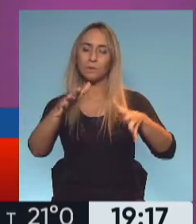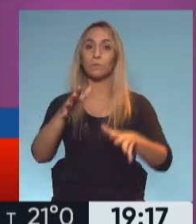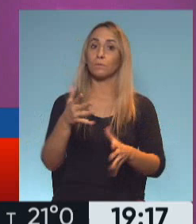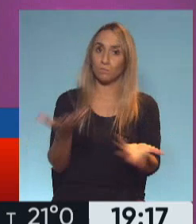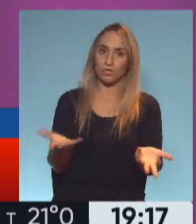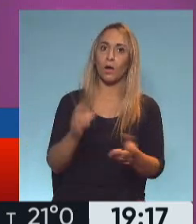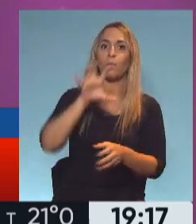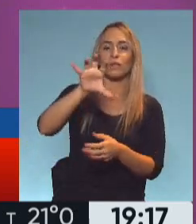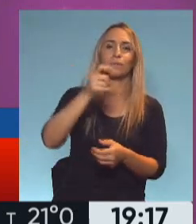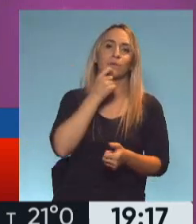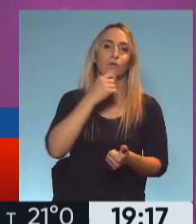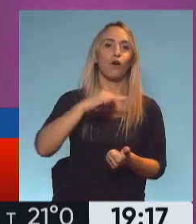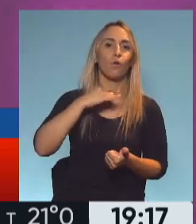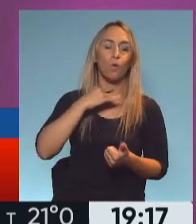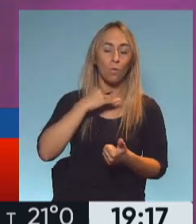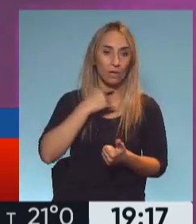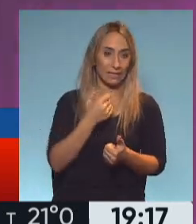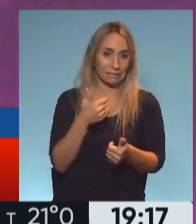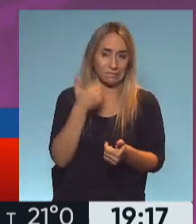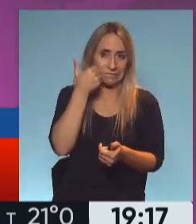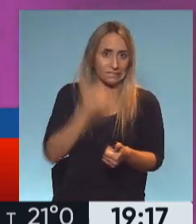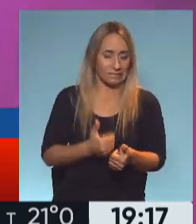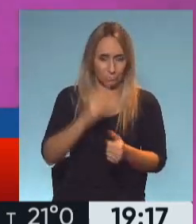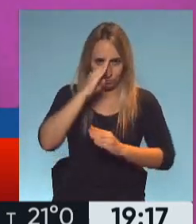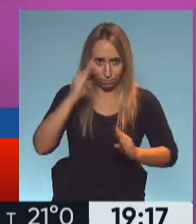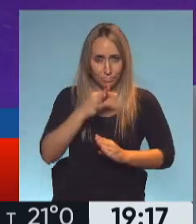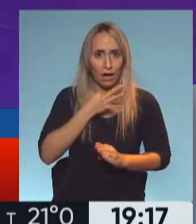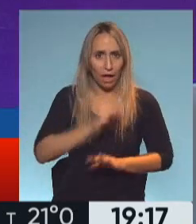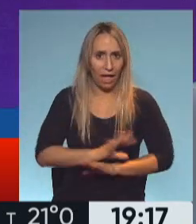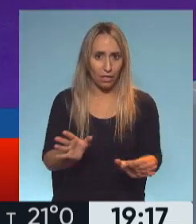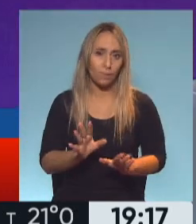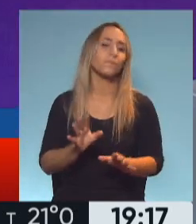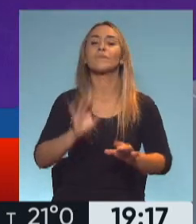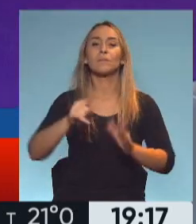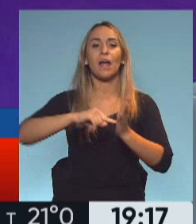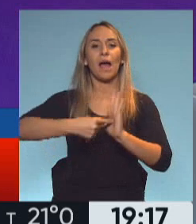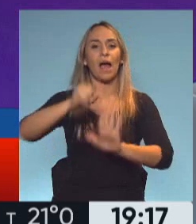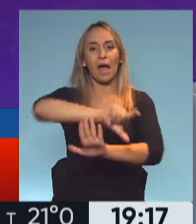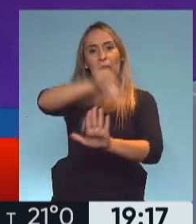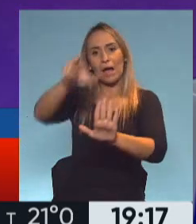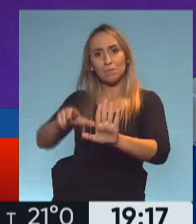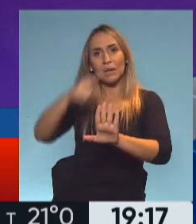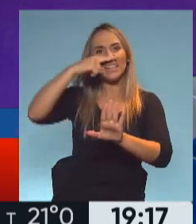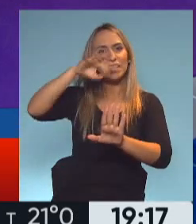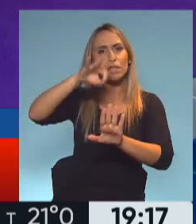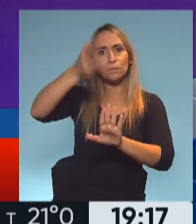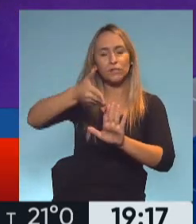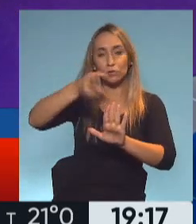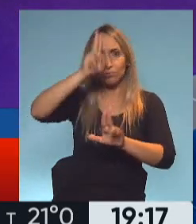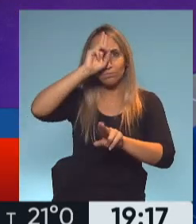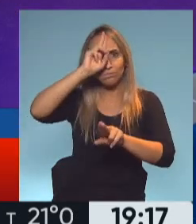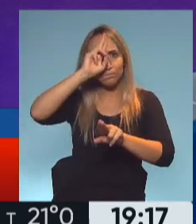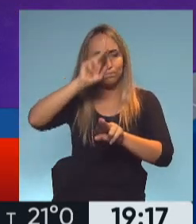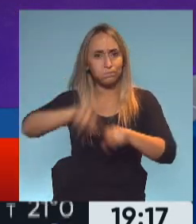borde del colapso y crecía AMBA, miren cómo era, en septiembre que superaba el 70%. Entonces, que